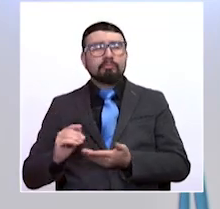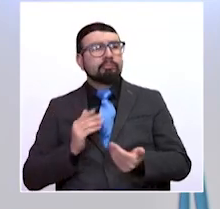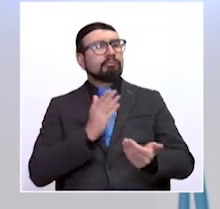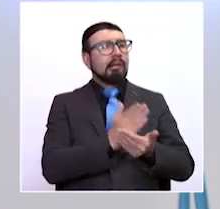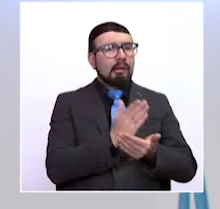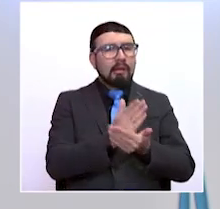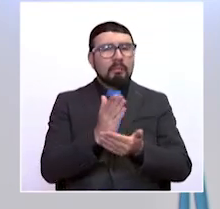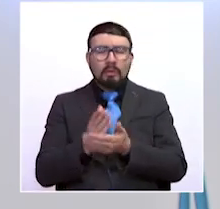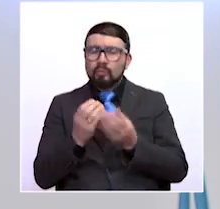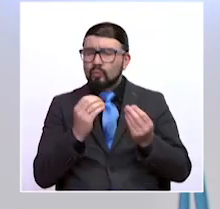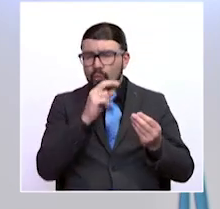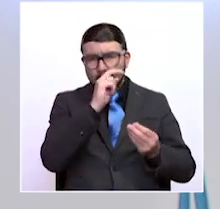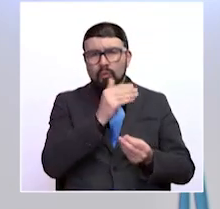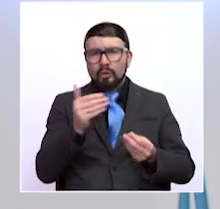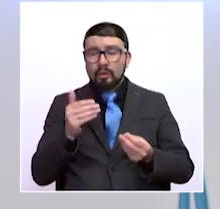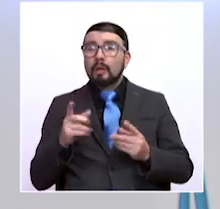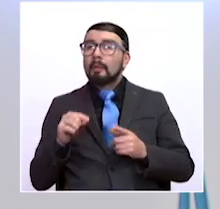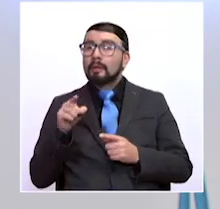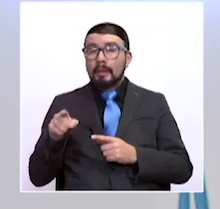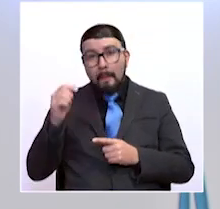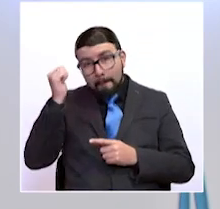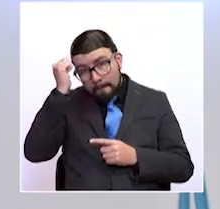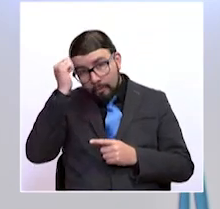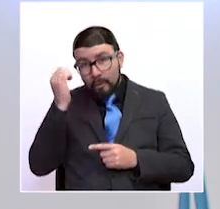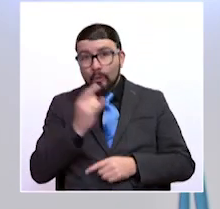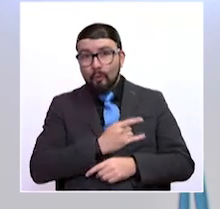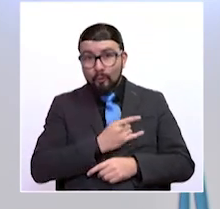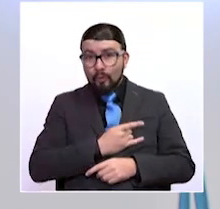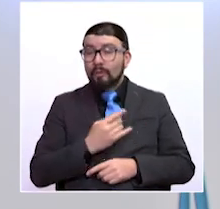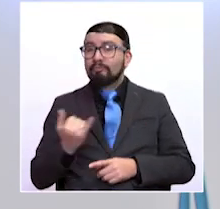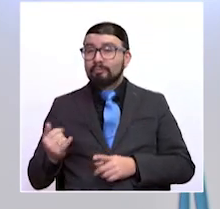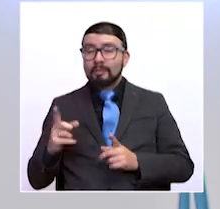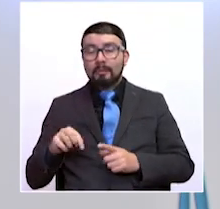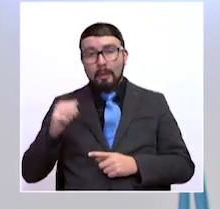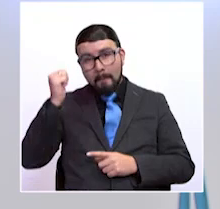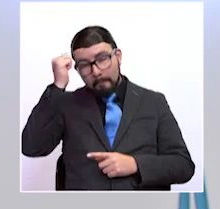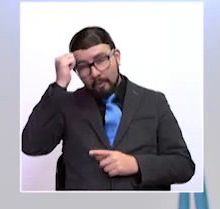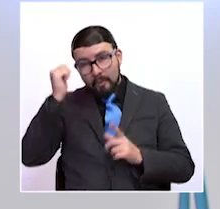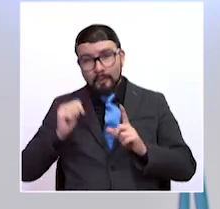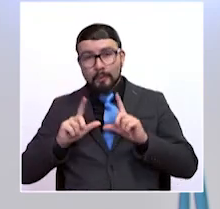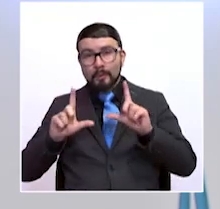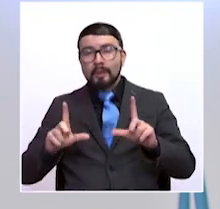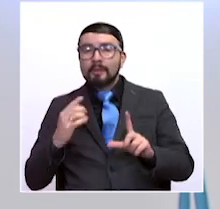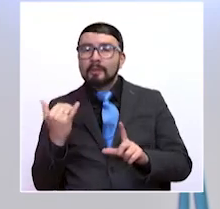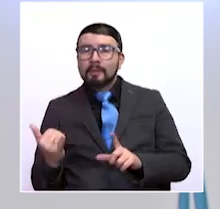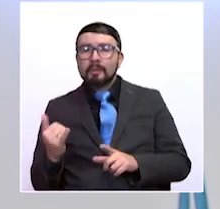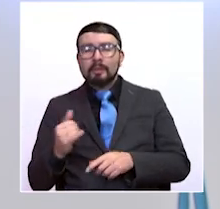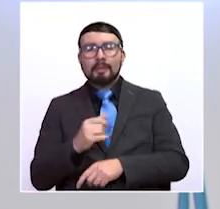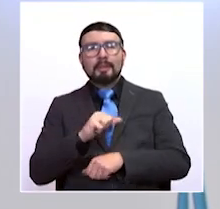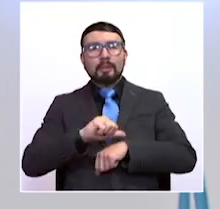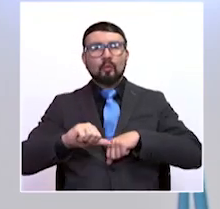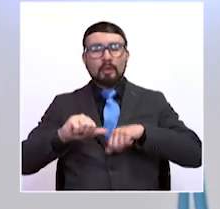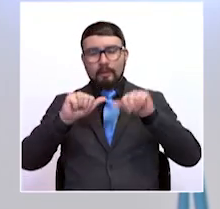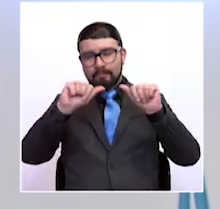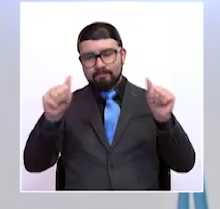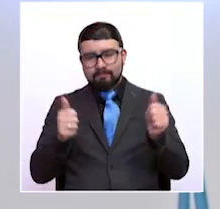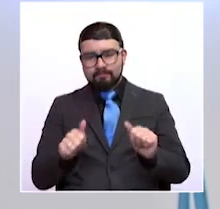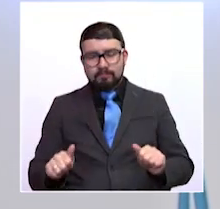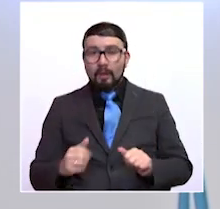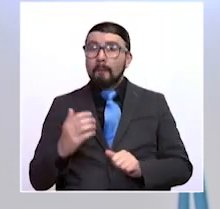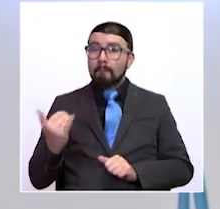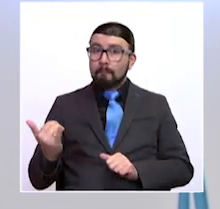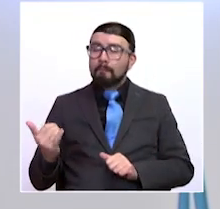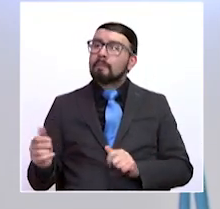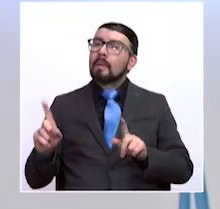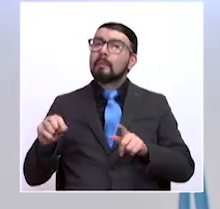Es docente universitaria, es docente de posgrado en cirugía plástica y hoy estaremos con la